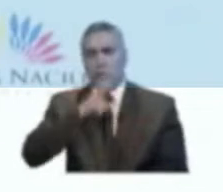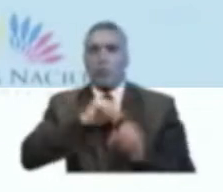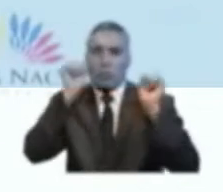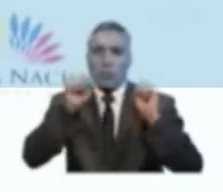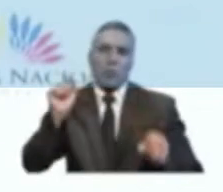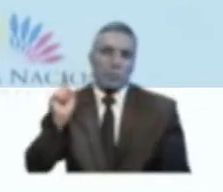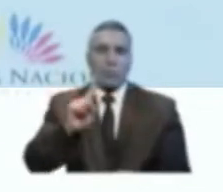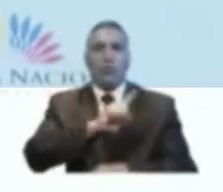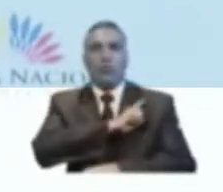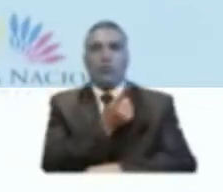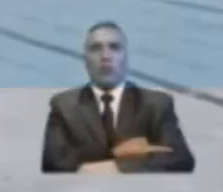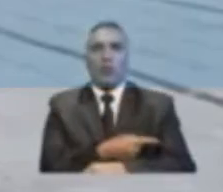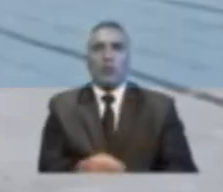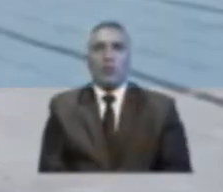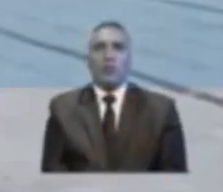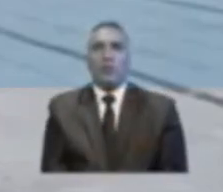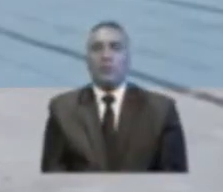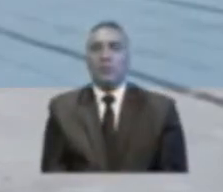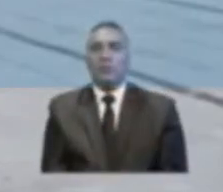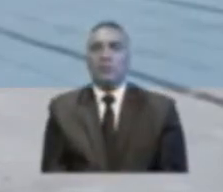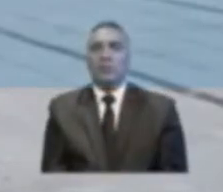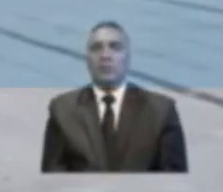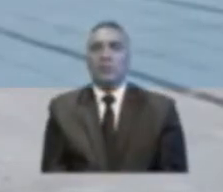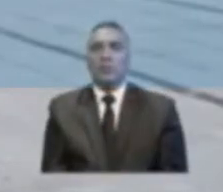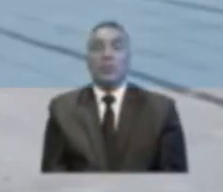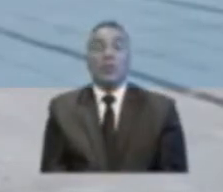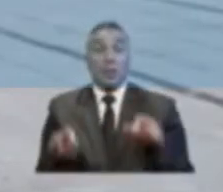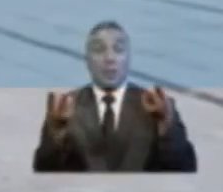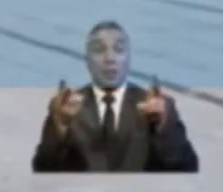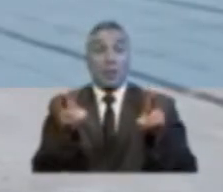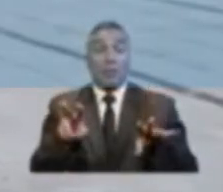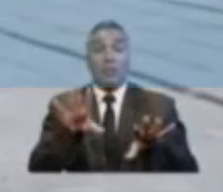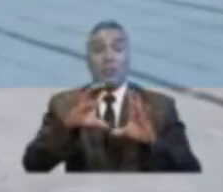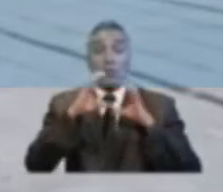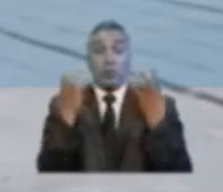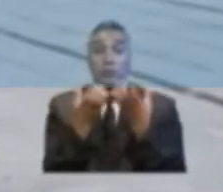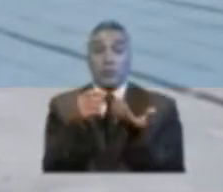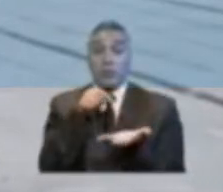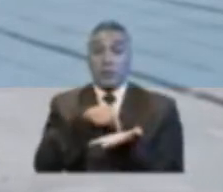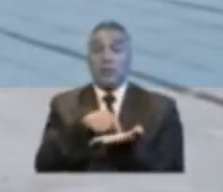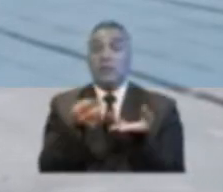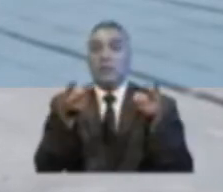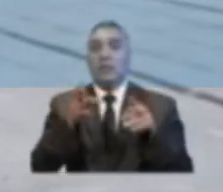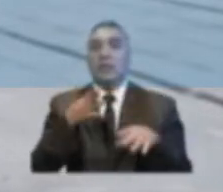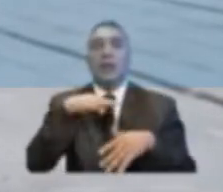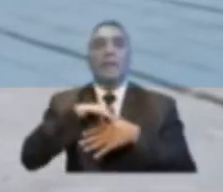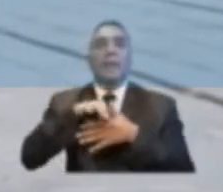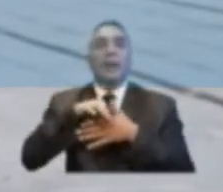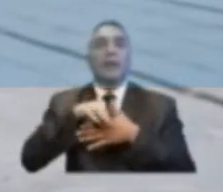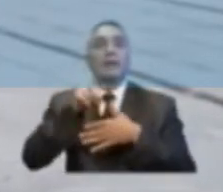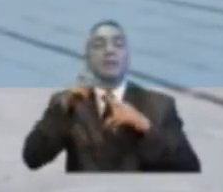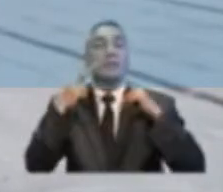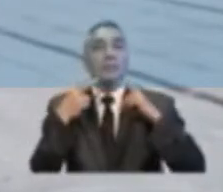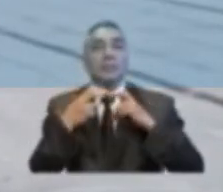focalizada sobre ese hecho en específico. Bien, y de paso señalar que en esa comisión también está pendiente el